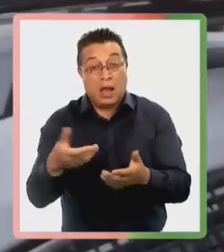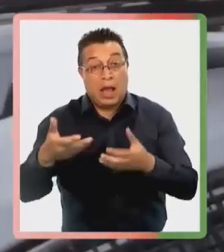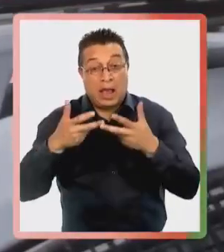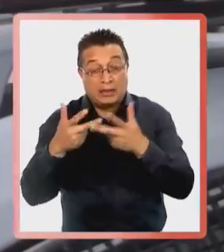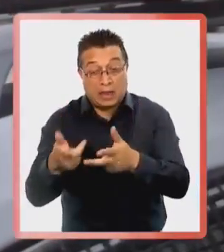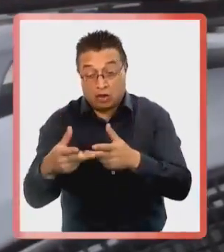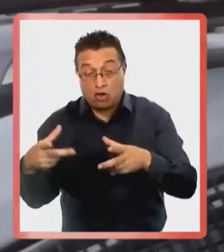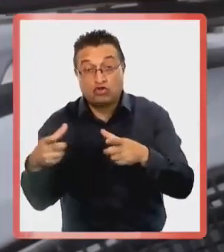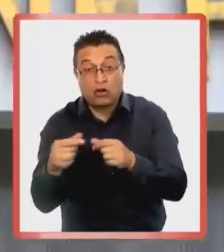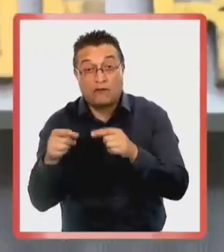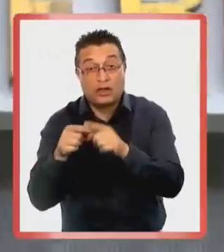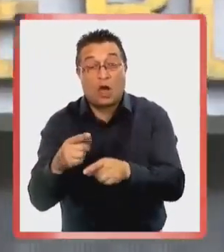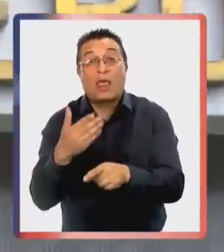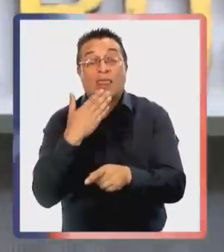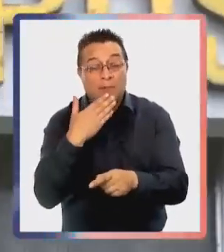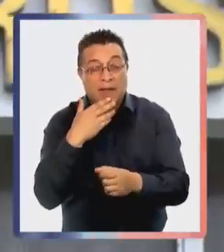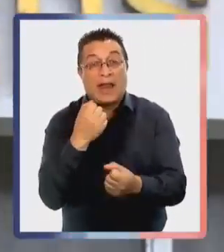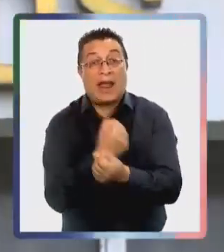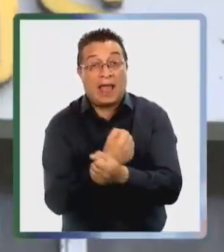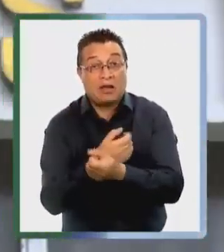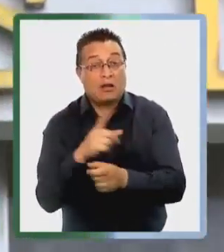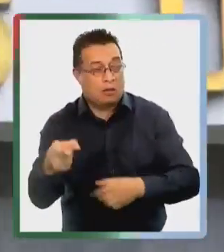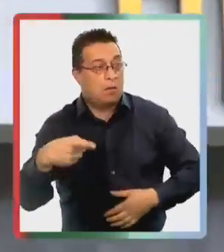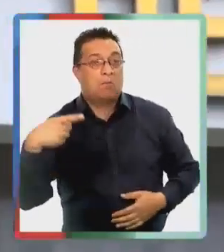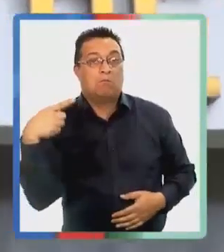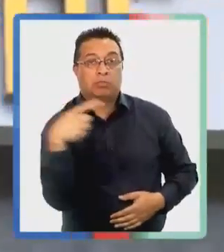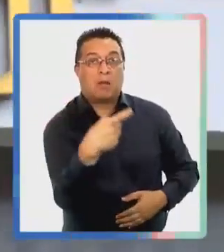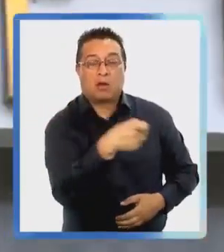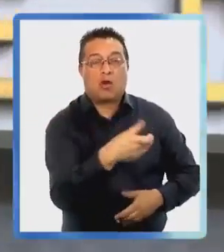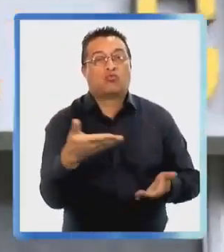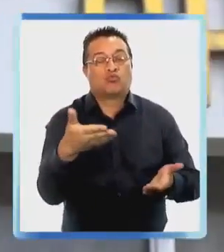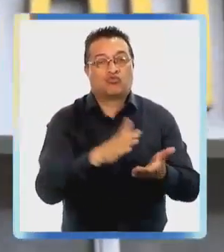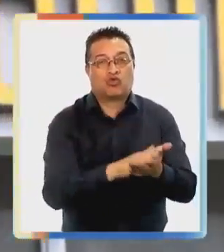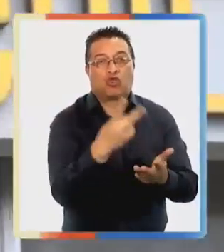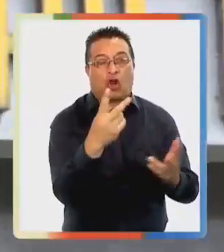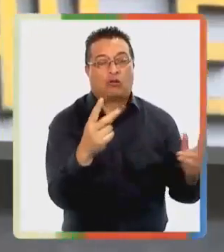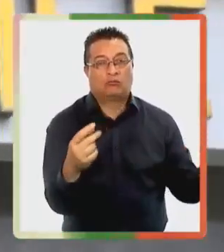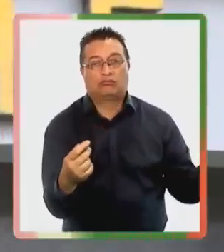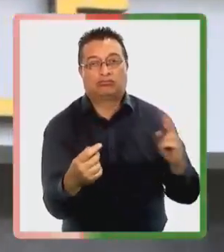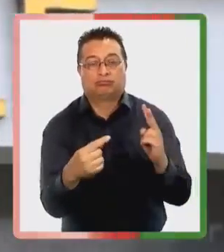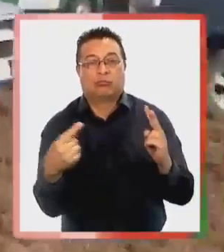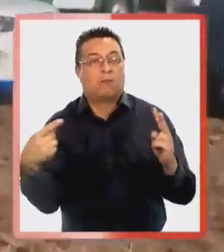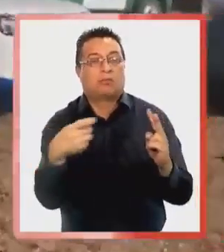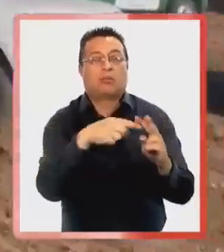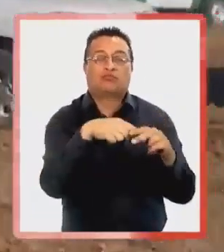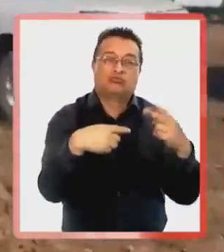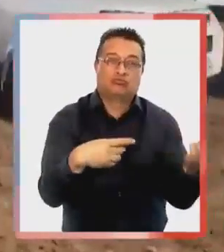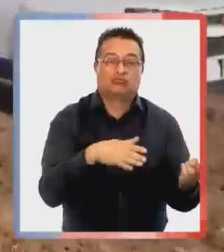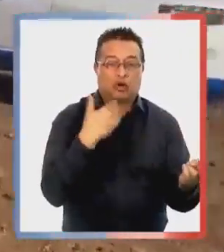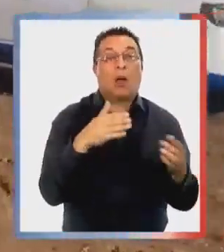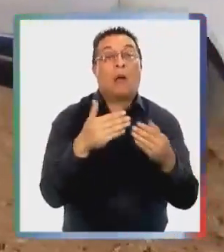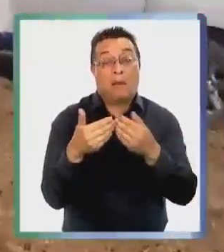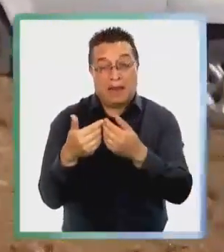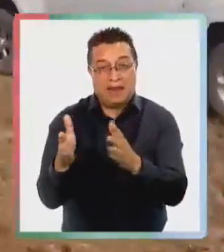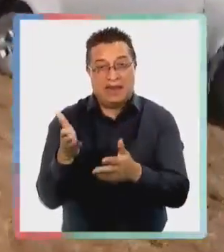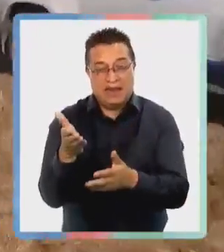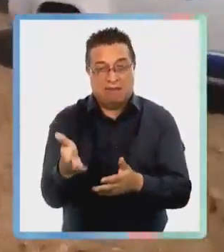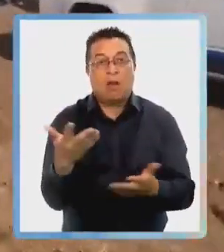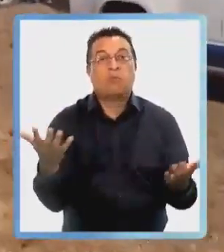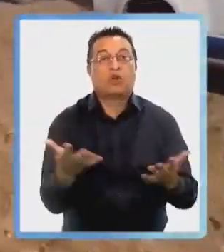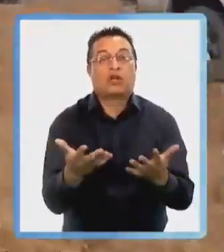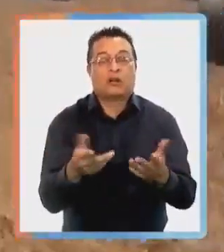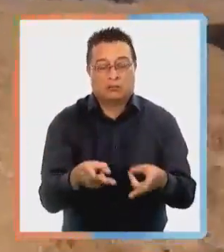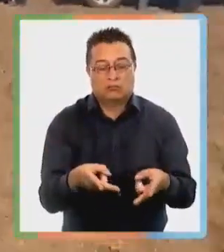era carabinero, disparó causándole la muerte a los 2 atacantes. Sin embargo, quedó en libertad por considerarse que actuó bajo